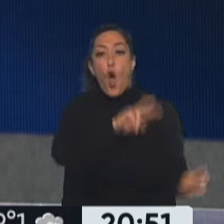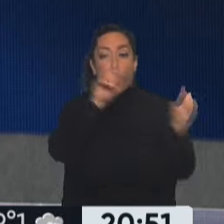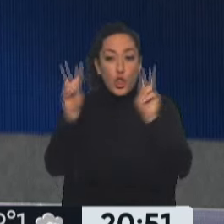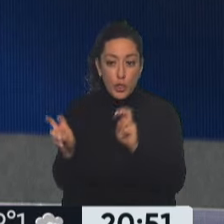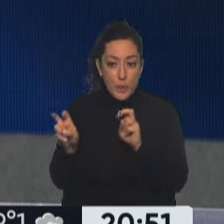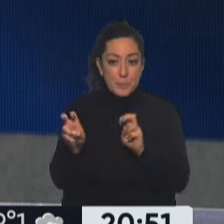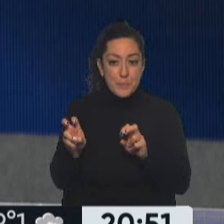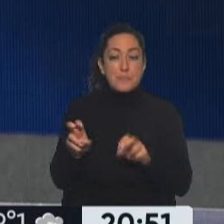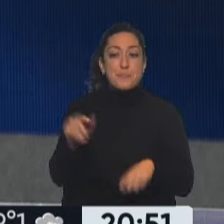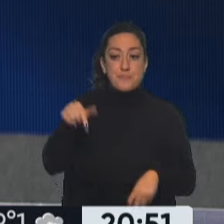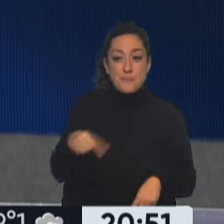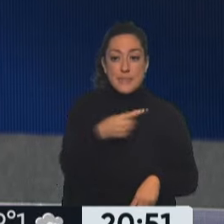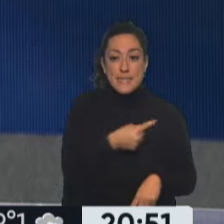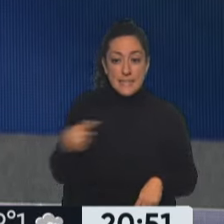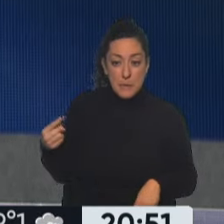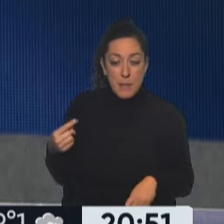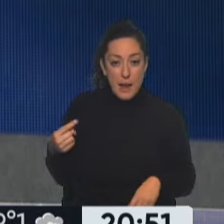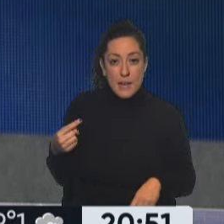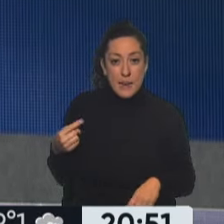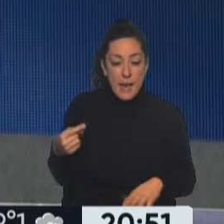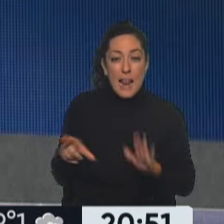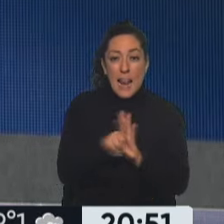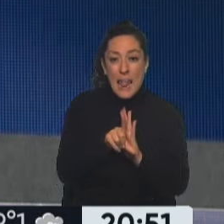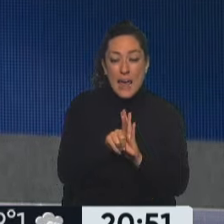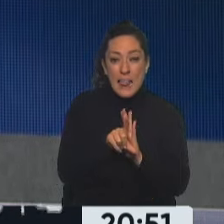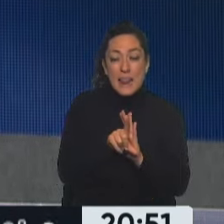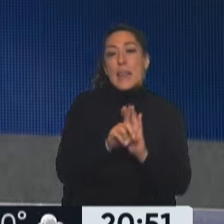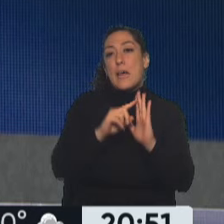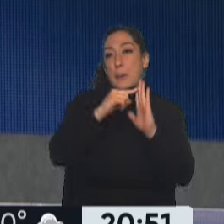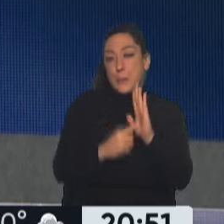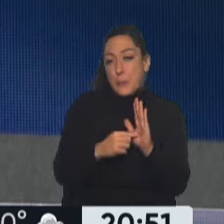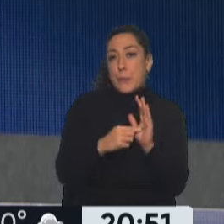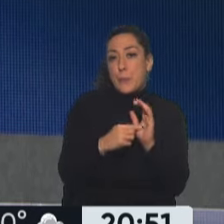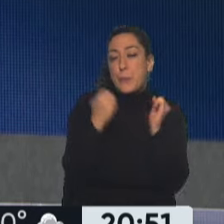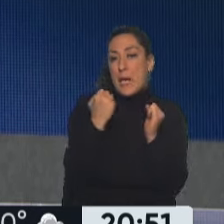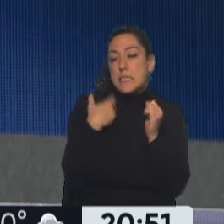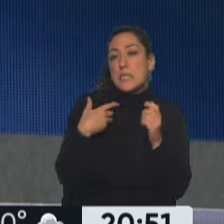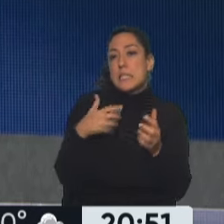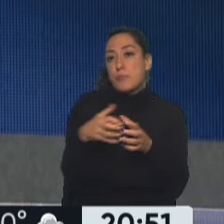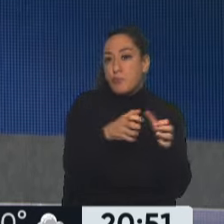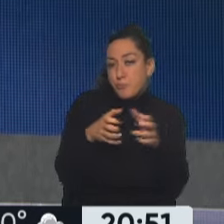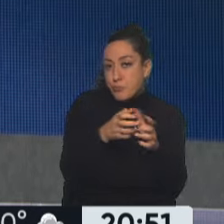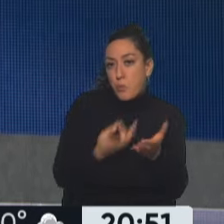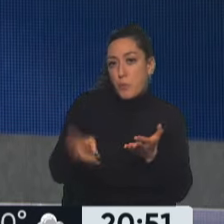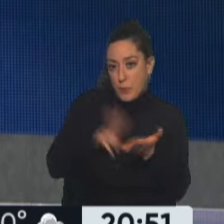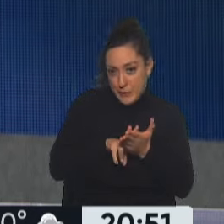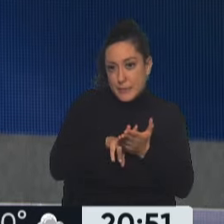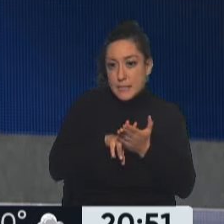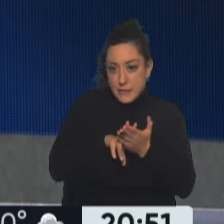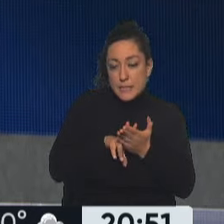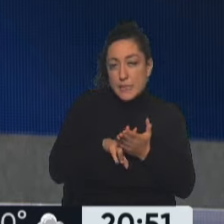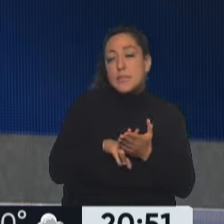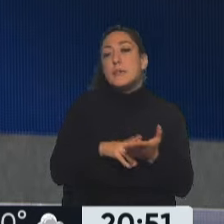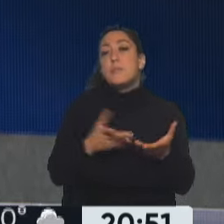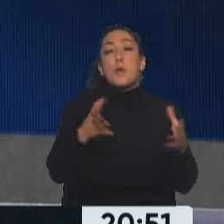Porque esta semana se va a retomar el debate por la ley bases y el vicejefe de gabinete José Rolandi charló, se encontró con